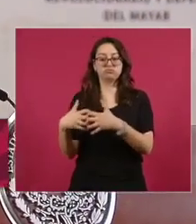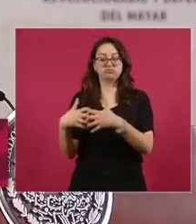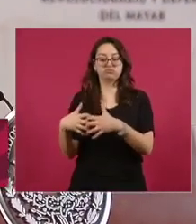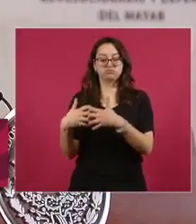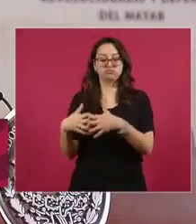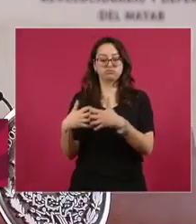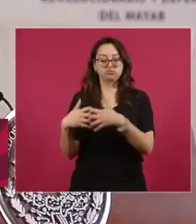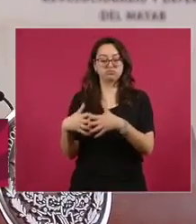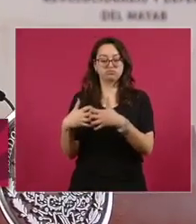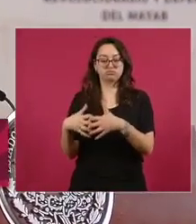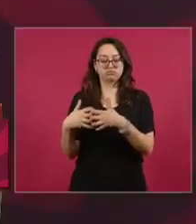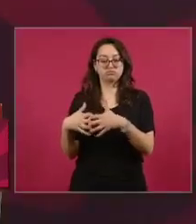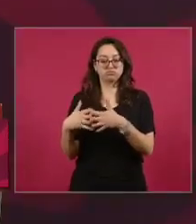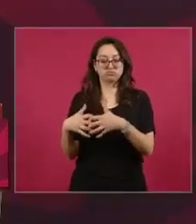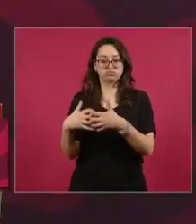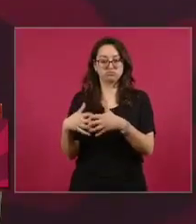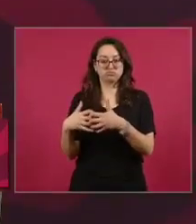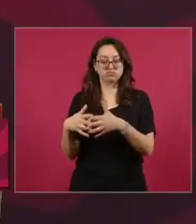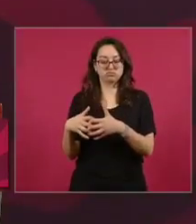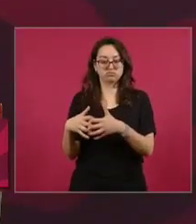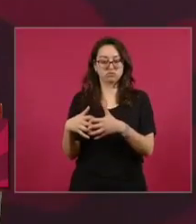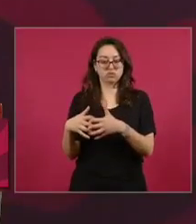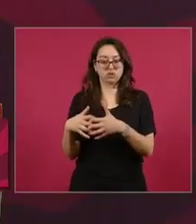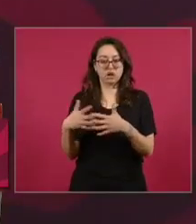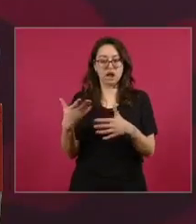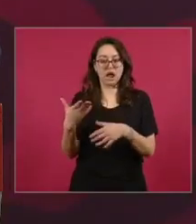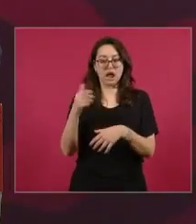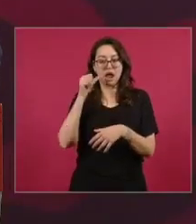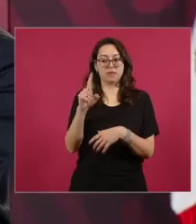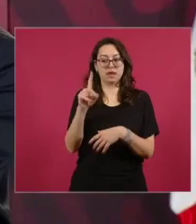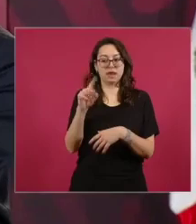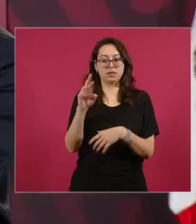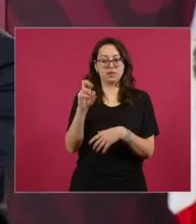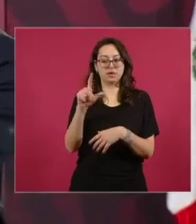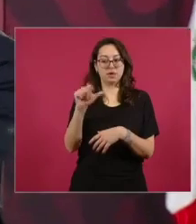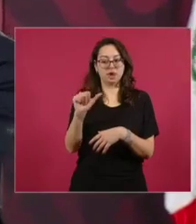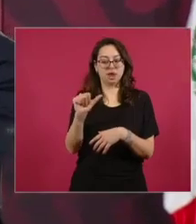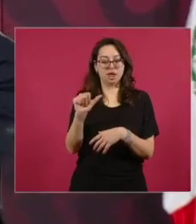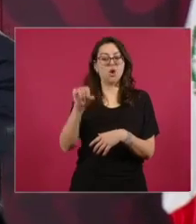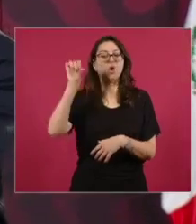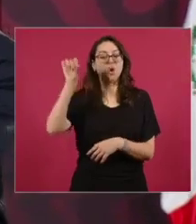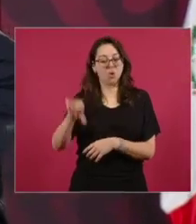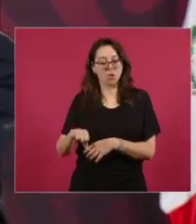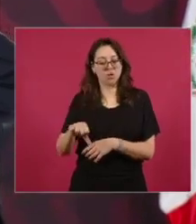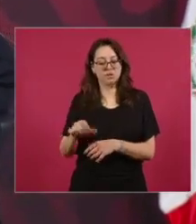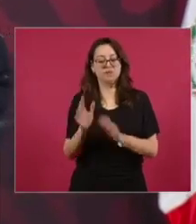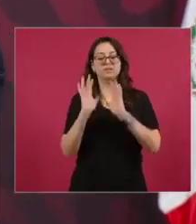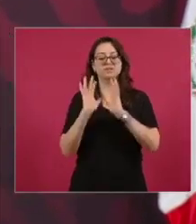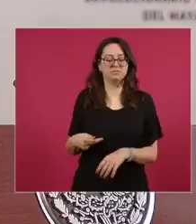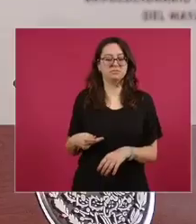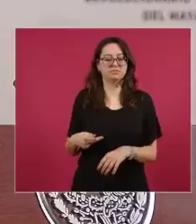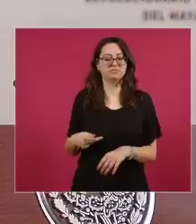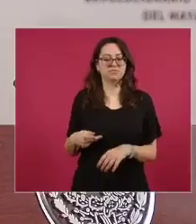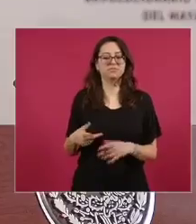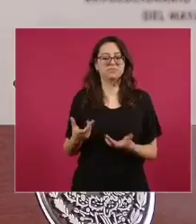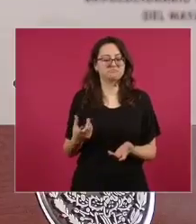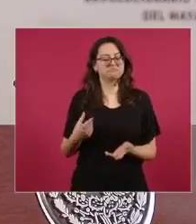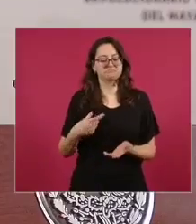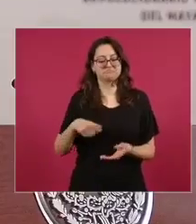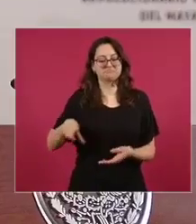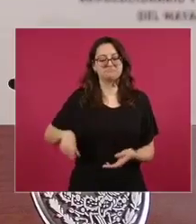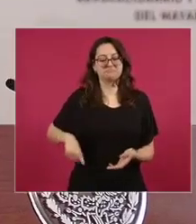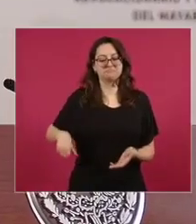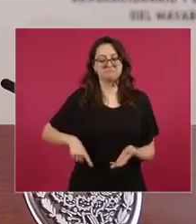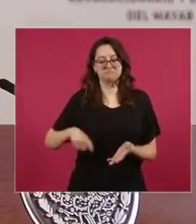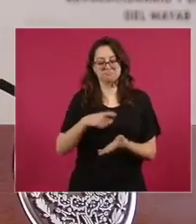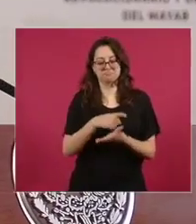era de Iberdrola, hasta ayer, y ya se adquirió. Y